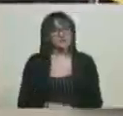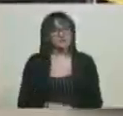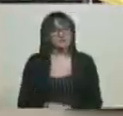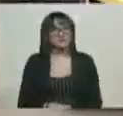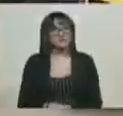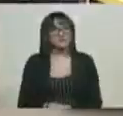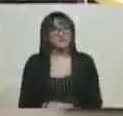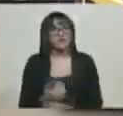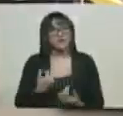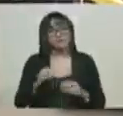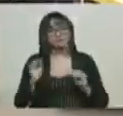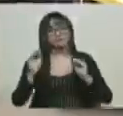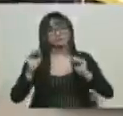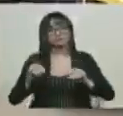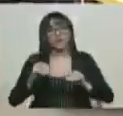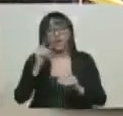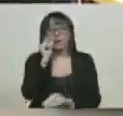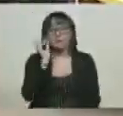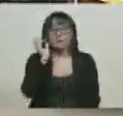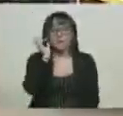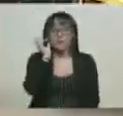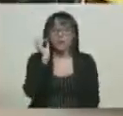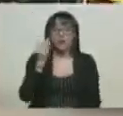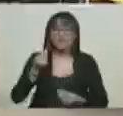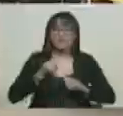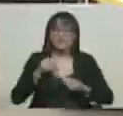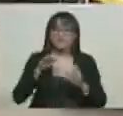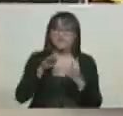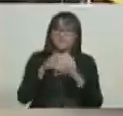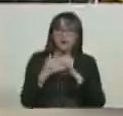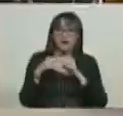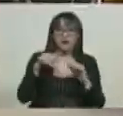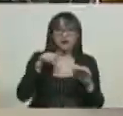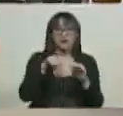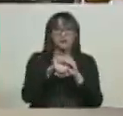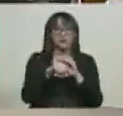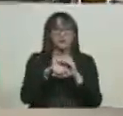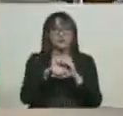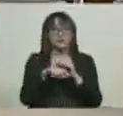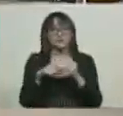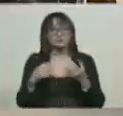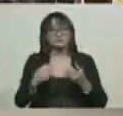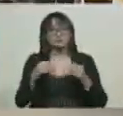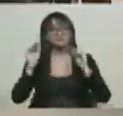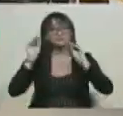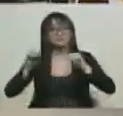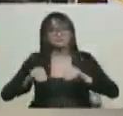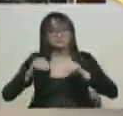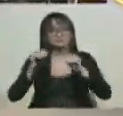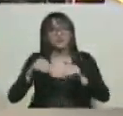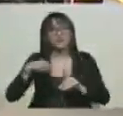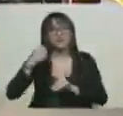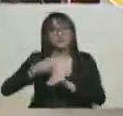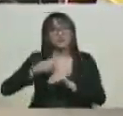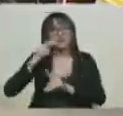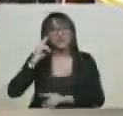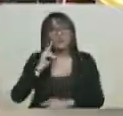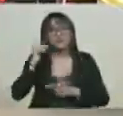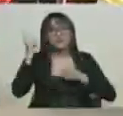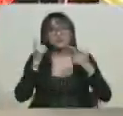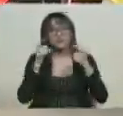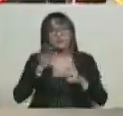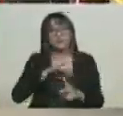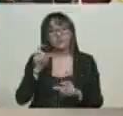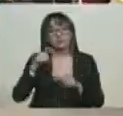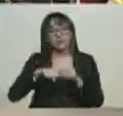Y yo te llamo a ti, hombre y mujer del barrio. Yo le hago un llamado a las unidades de batalla Bolívar Chávez del